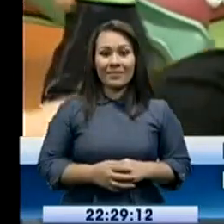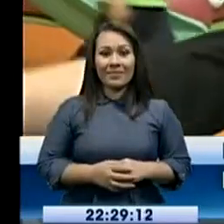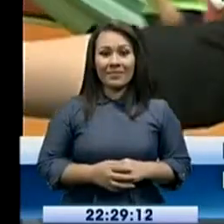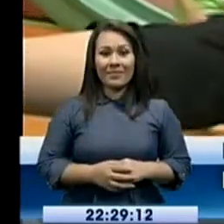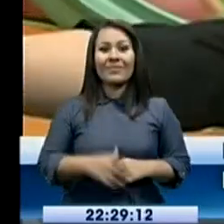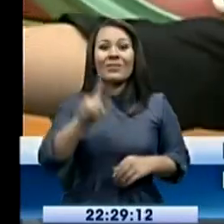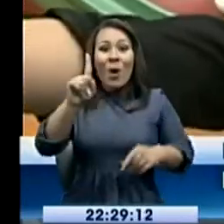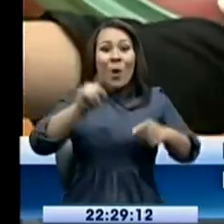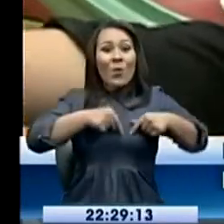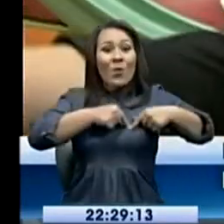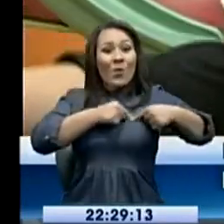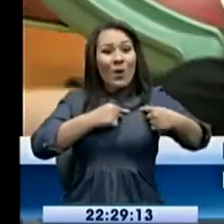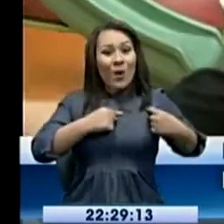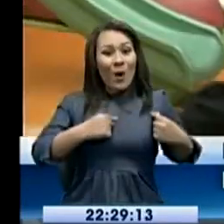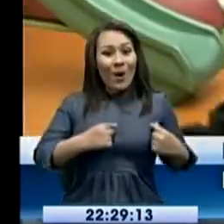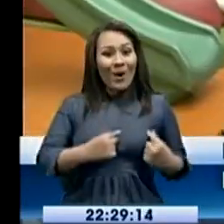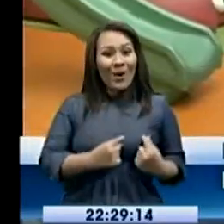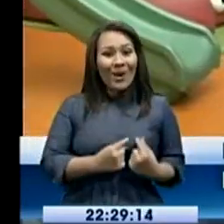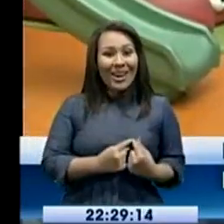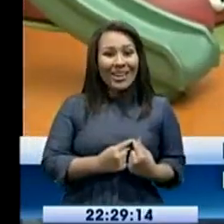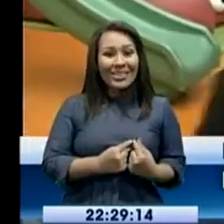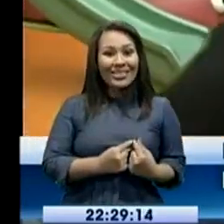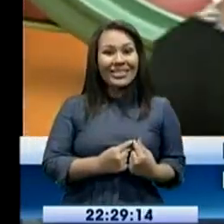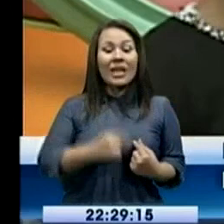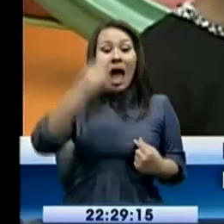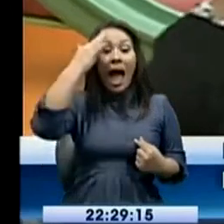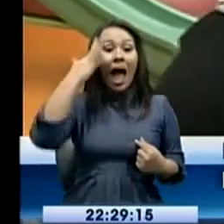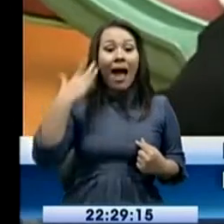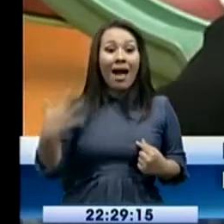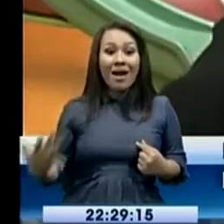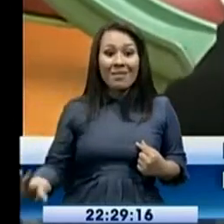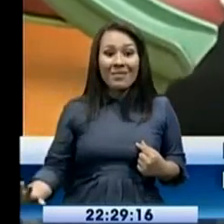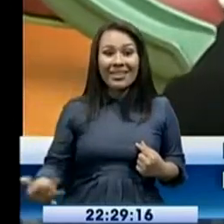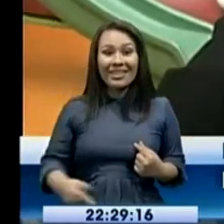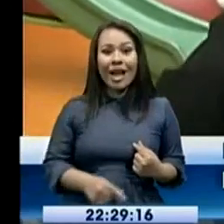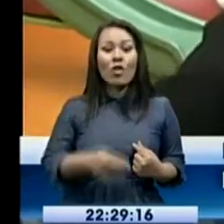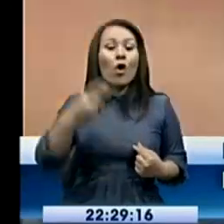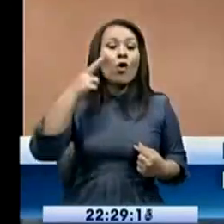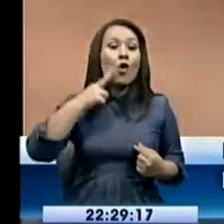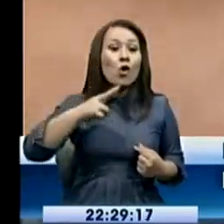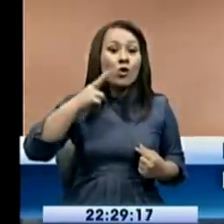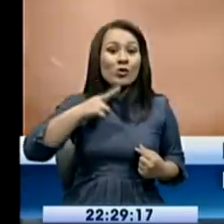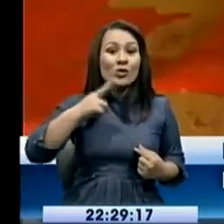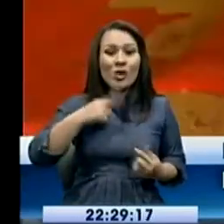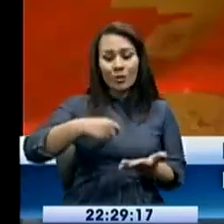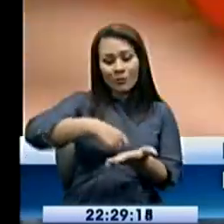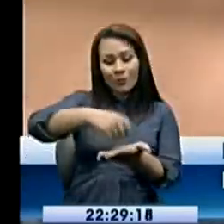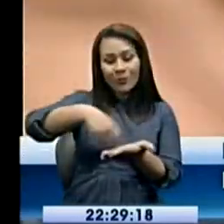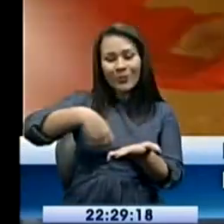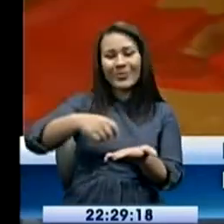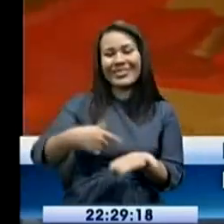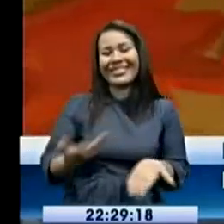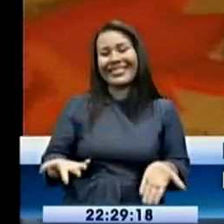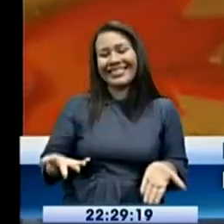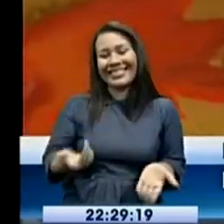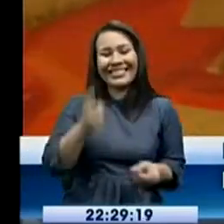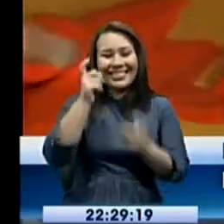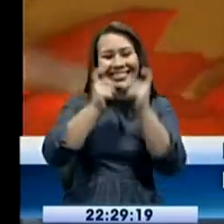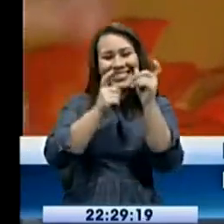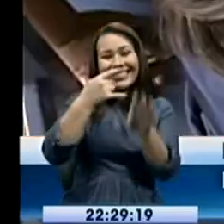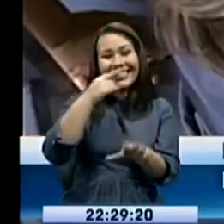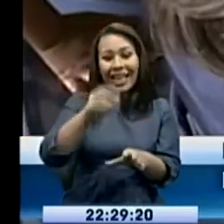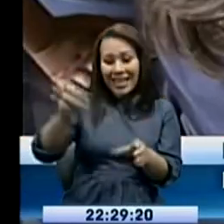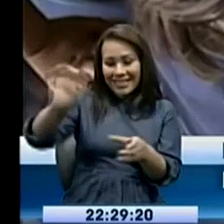Un corazón de amarillo. Rosado. Los detalles salen del alma. Entre